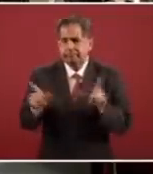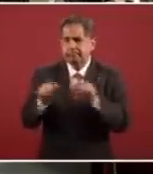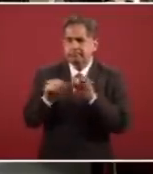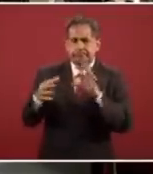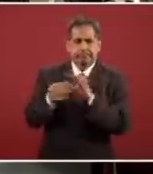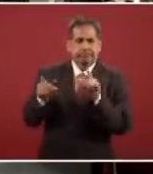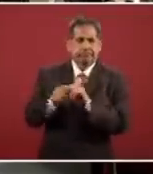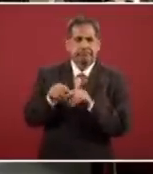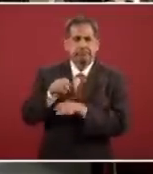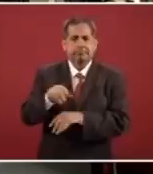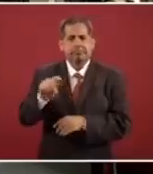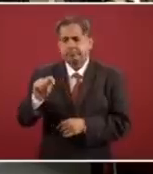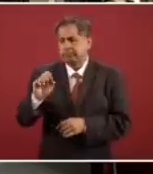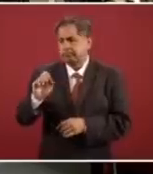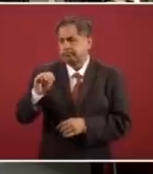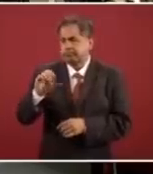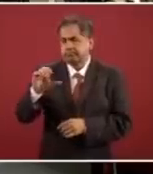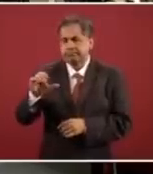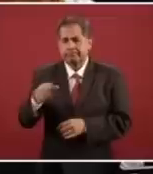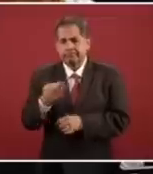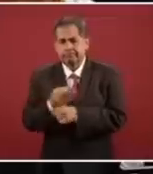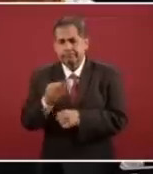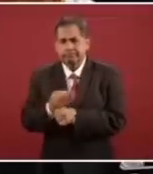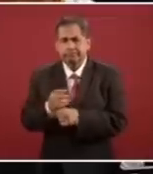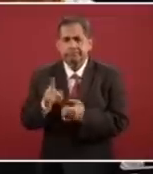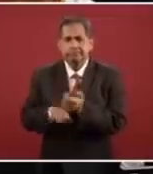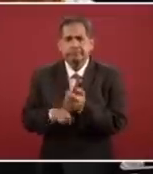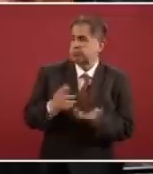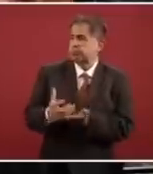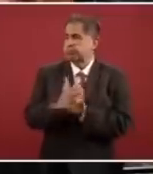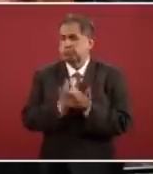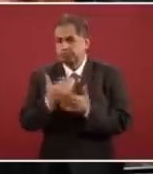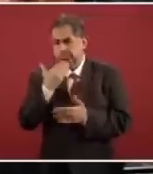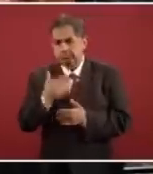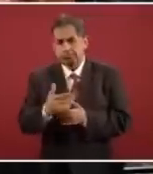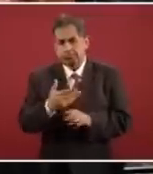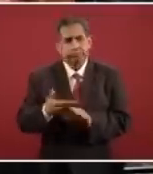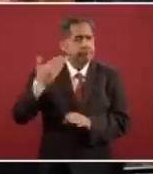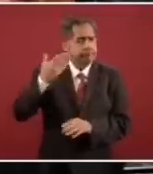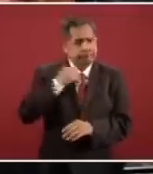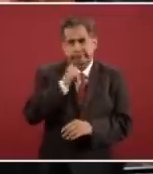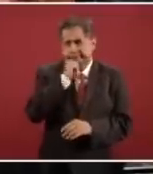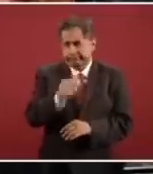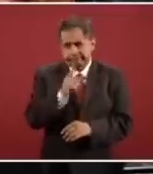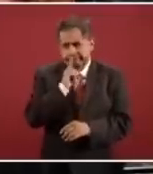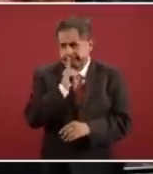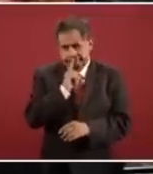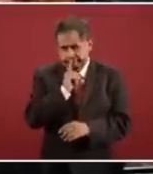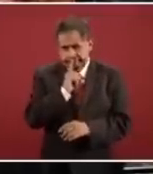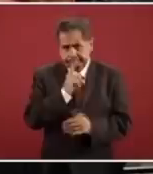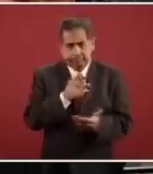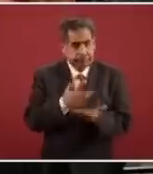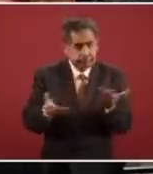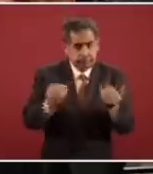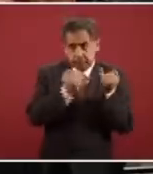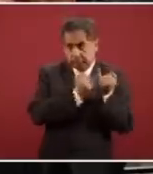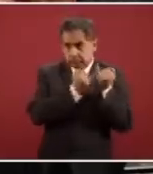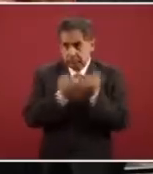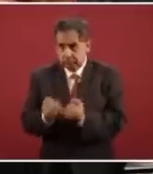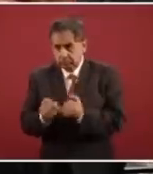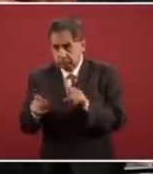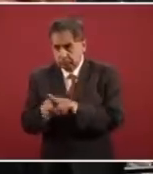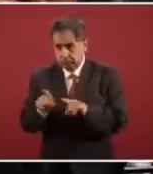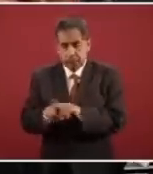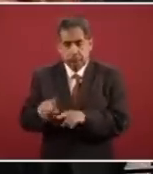es muy importante, no estamos en una situación de incrementó el contenido regional. ¿Va a ser esta la misma